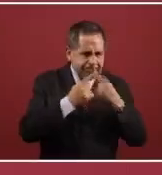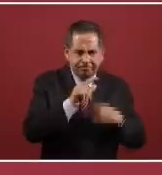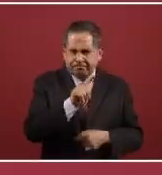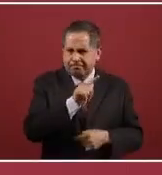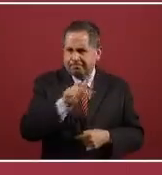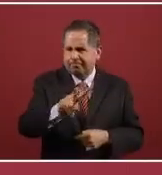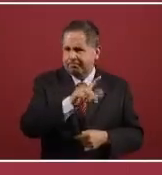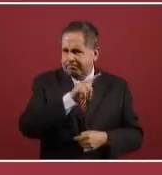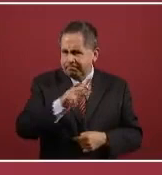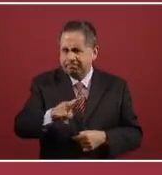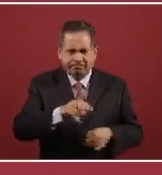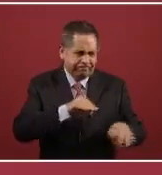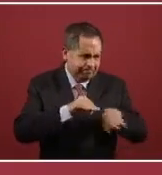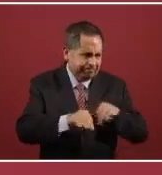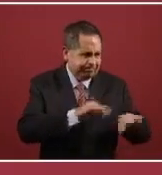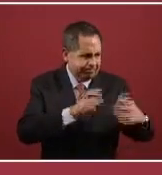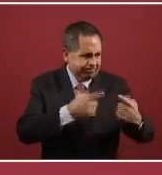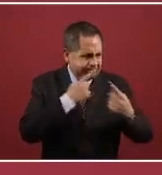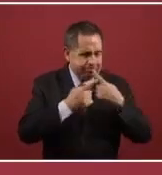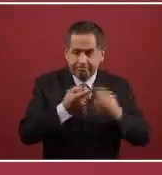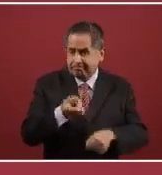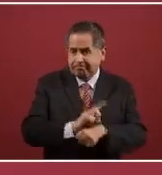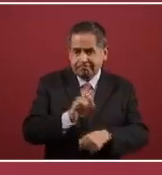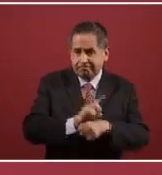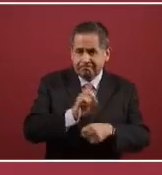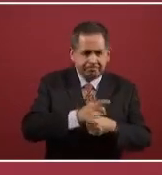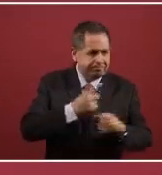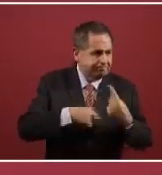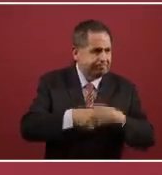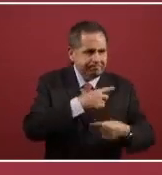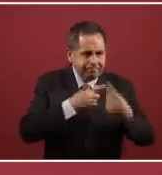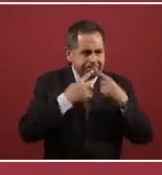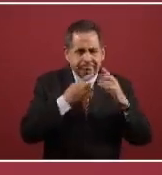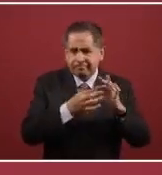viernes, todos los días